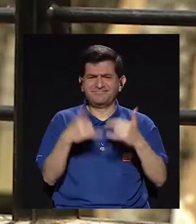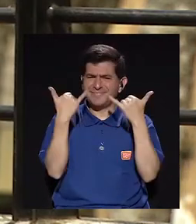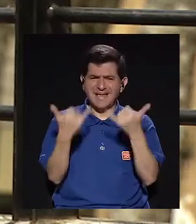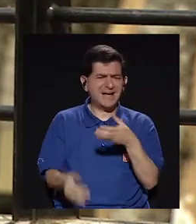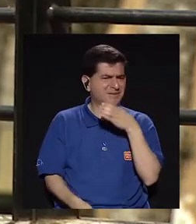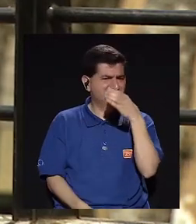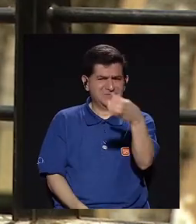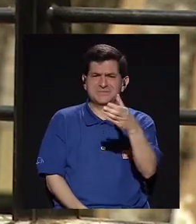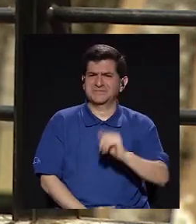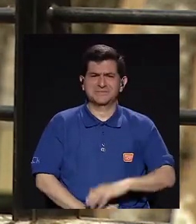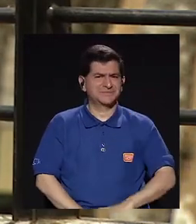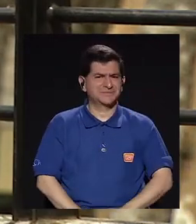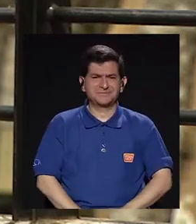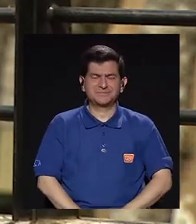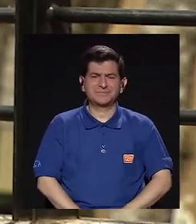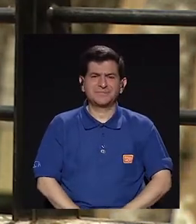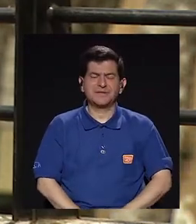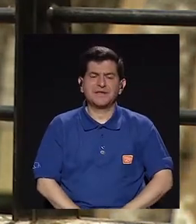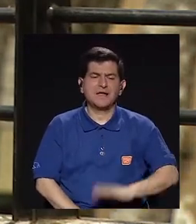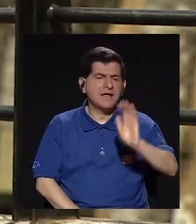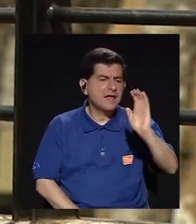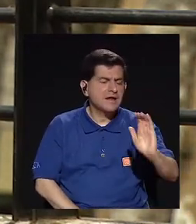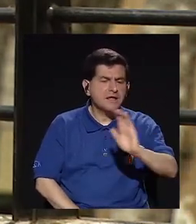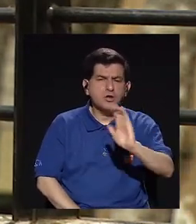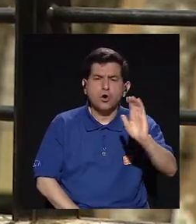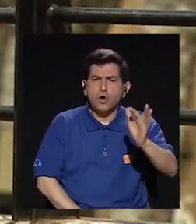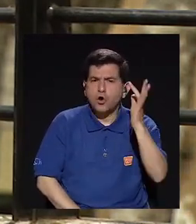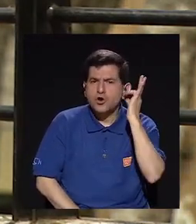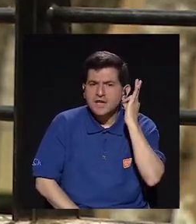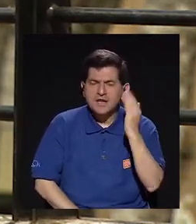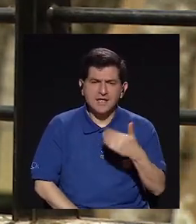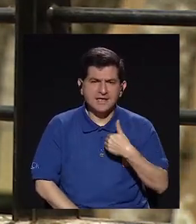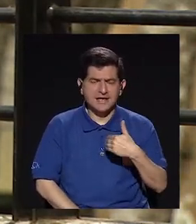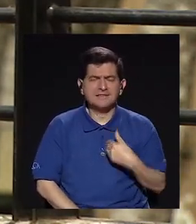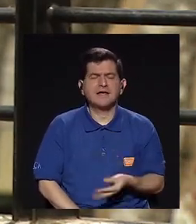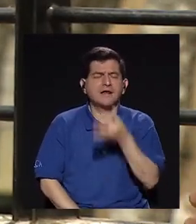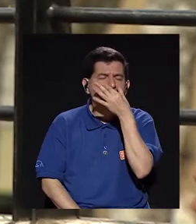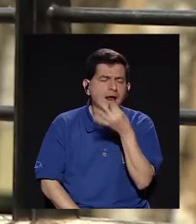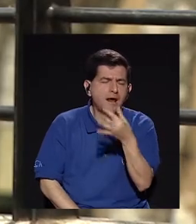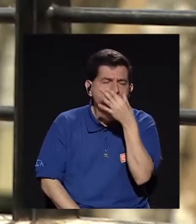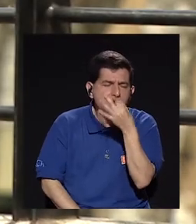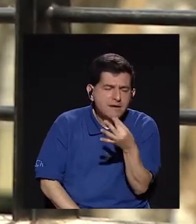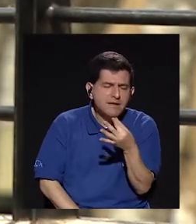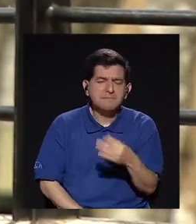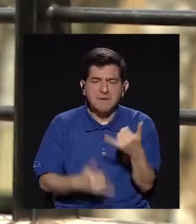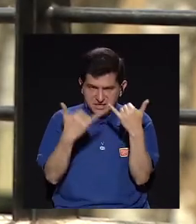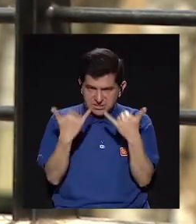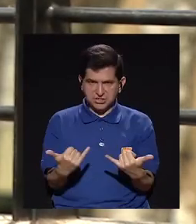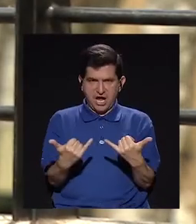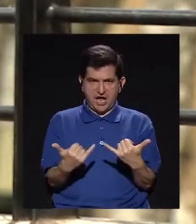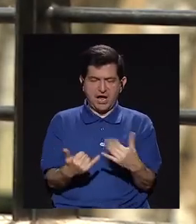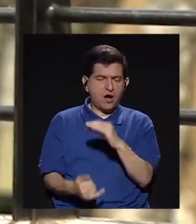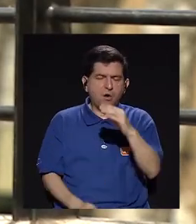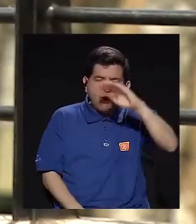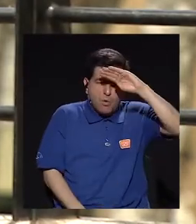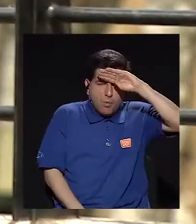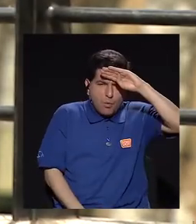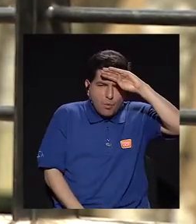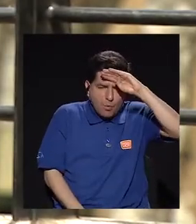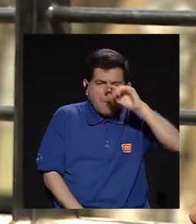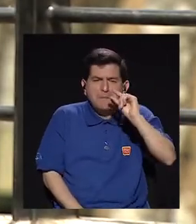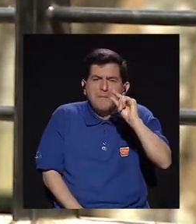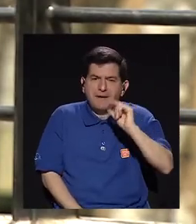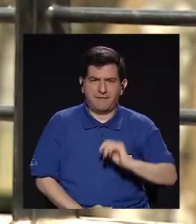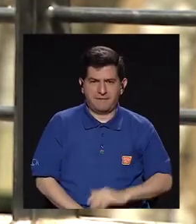que actualmente se recomienda más. Uh-huh. Doctor, si un niño o una niña están con un cuadro gripal o con alguna febrícula y